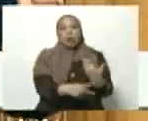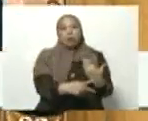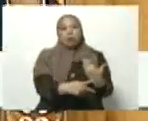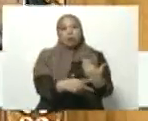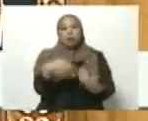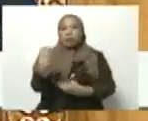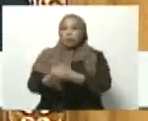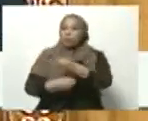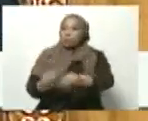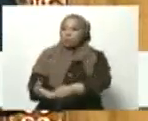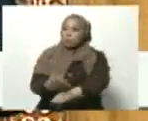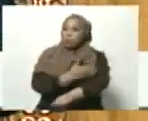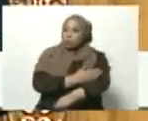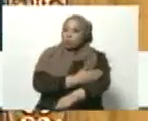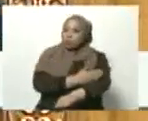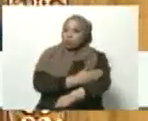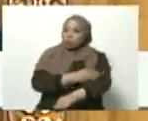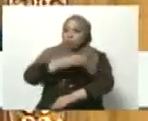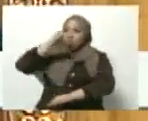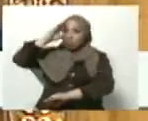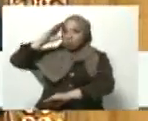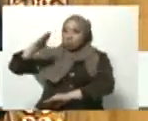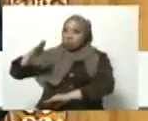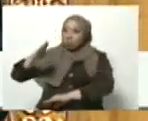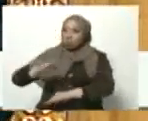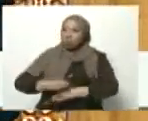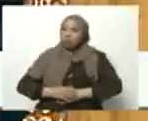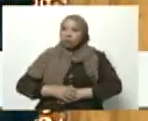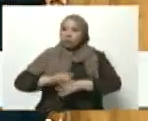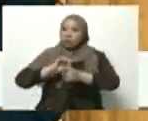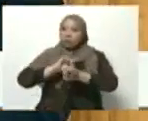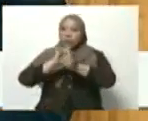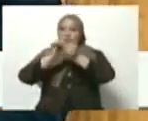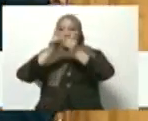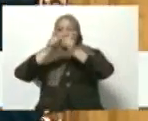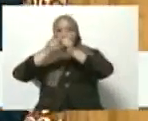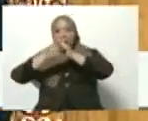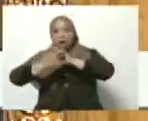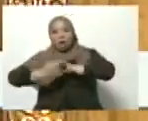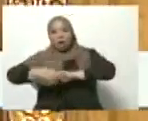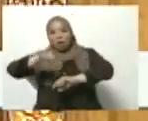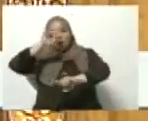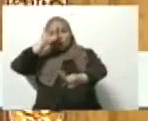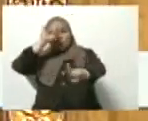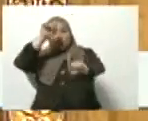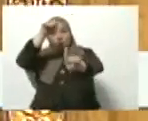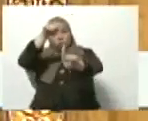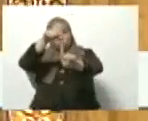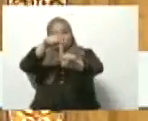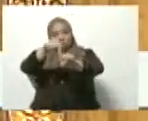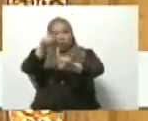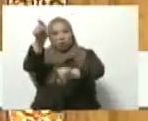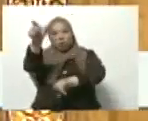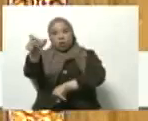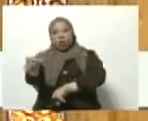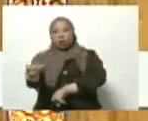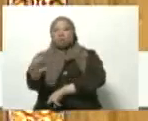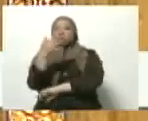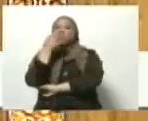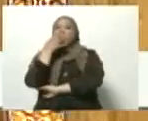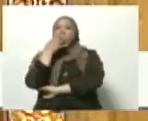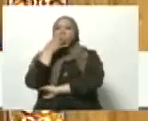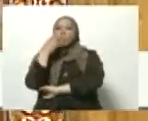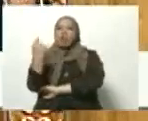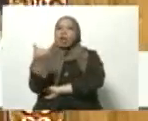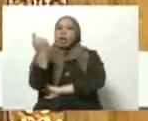como Trump quería ataque militar directo, le desviaron la atención, el fiscal general Bill Barr dijo, mira, aquí hay una